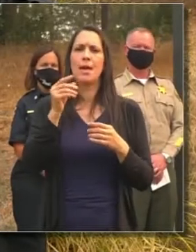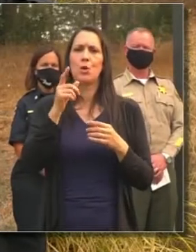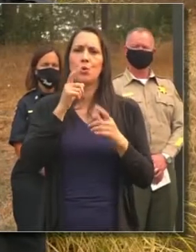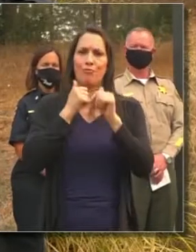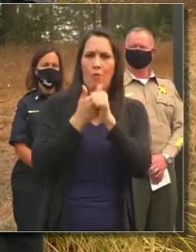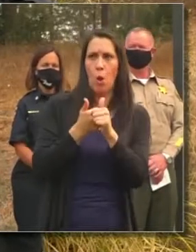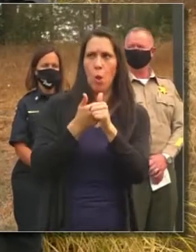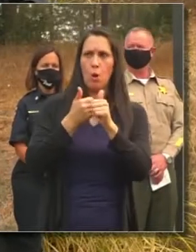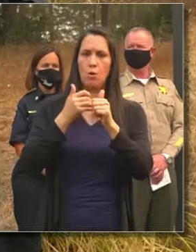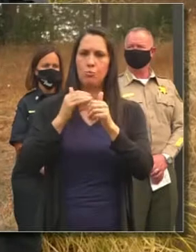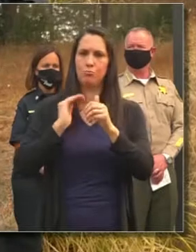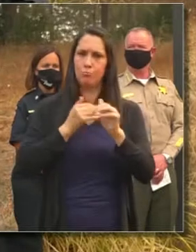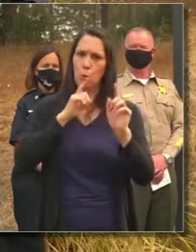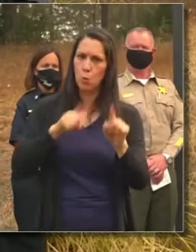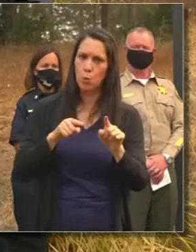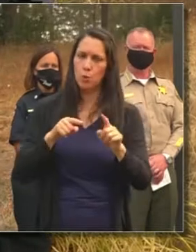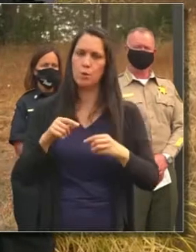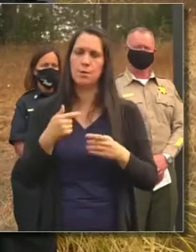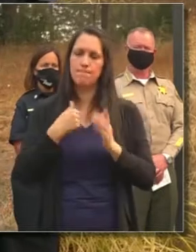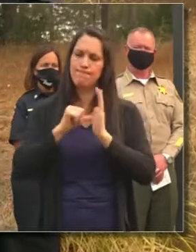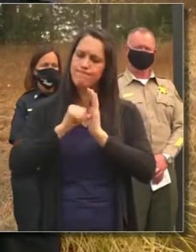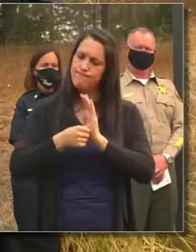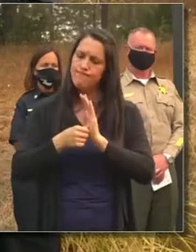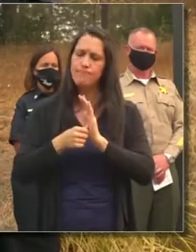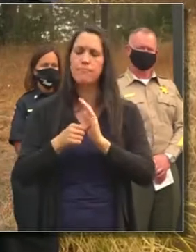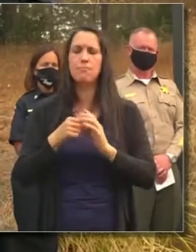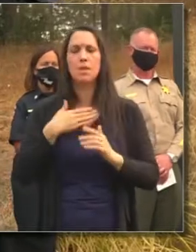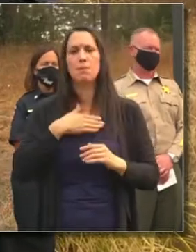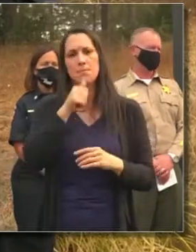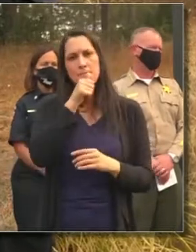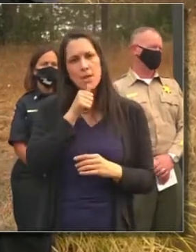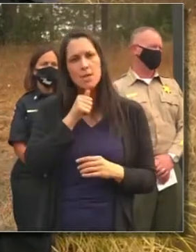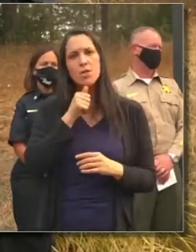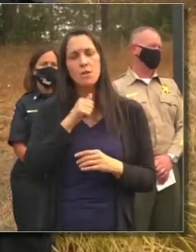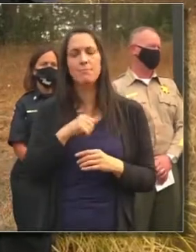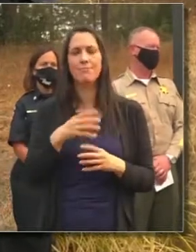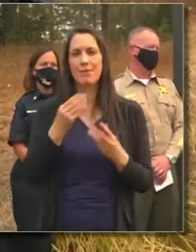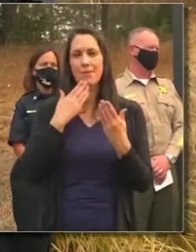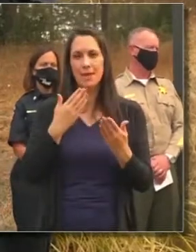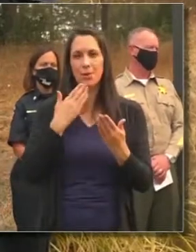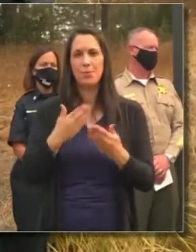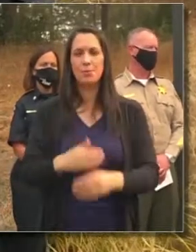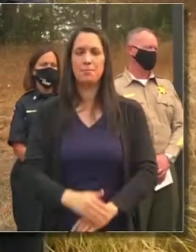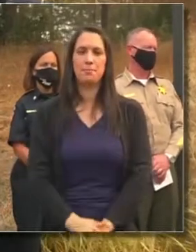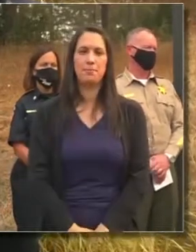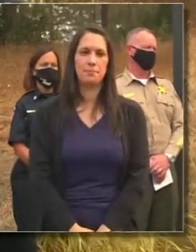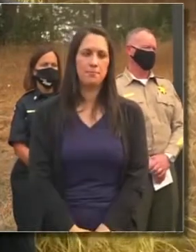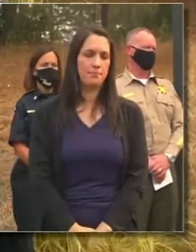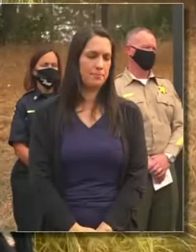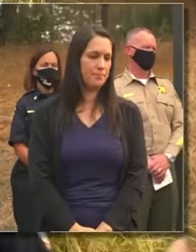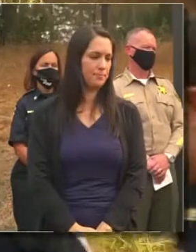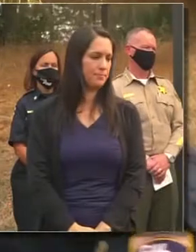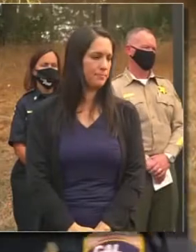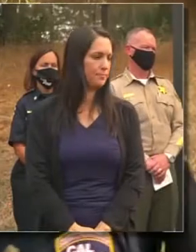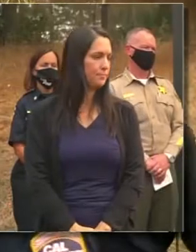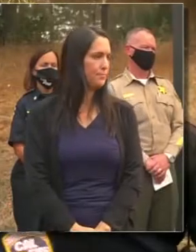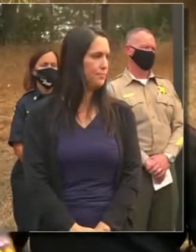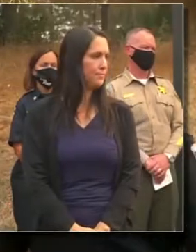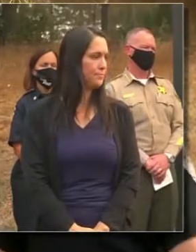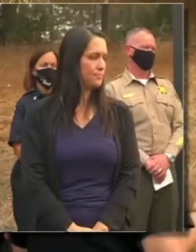de evacuación en este momento y les aseguro que deben tener esas les agradezco su paciencia y su